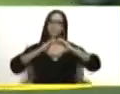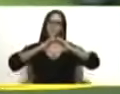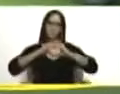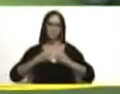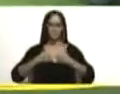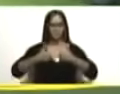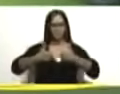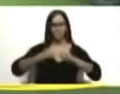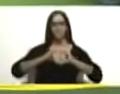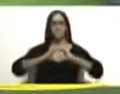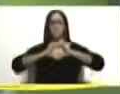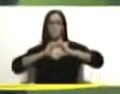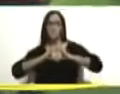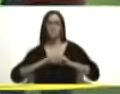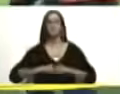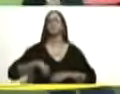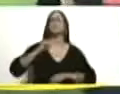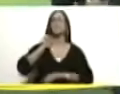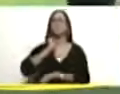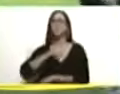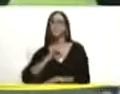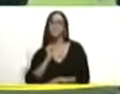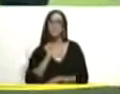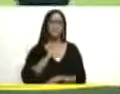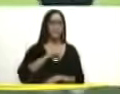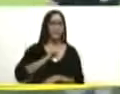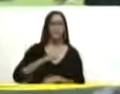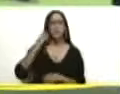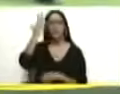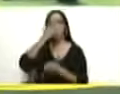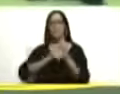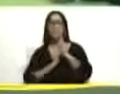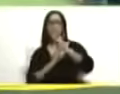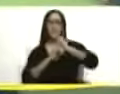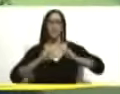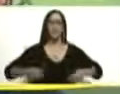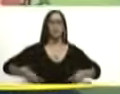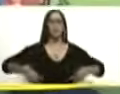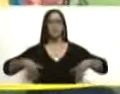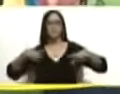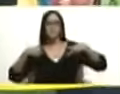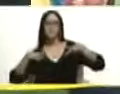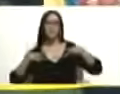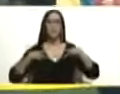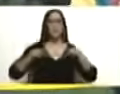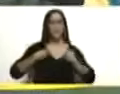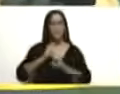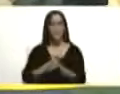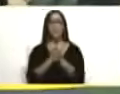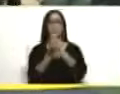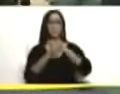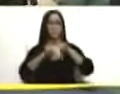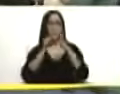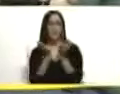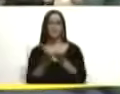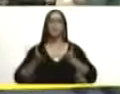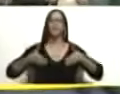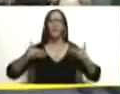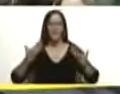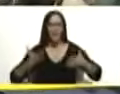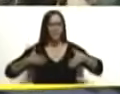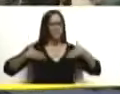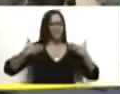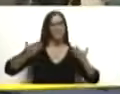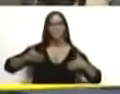es bueno, tu dígale Pinky. Bueno, sí, eres un líder de la vida. Cambiar el mundo es